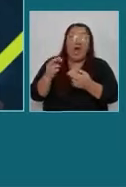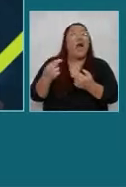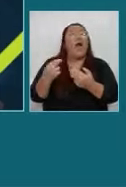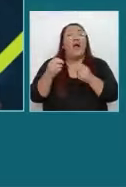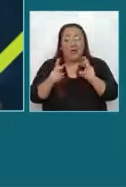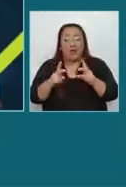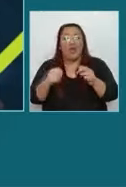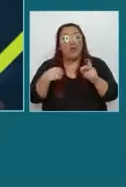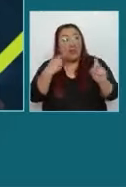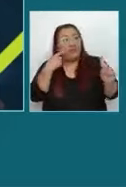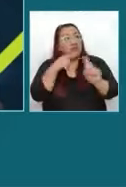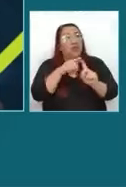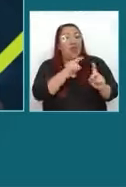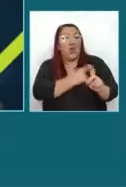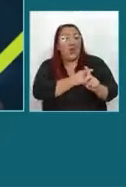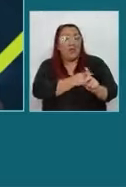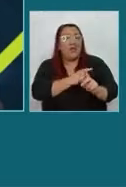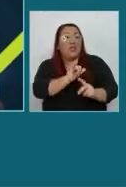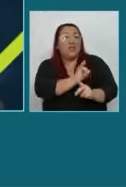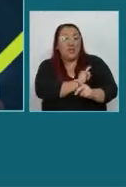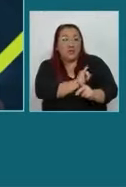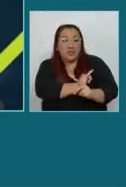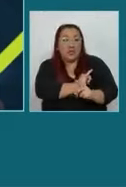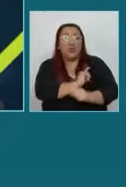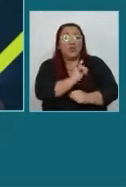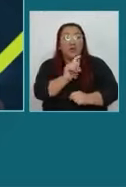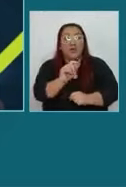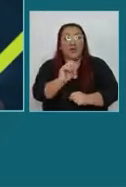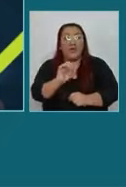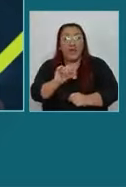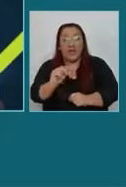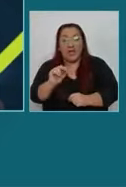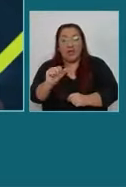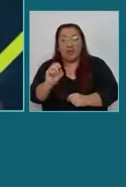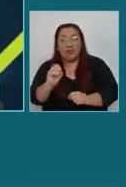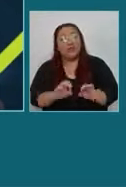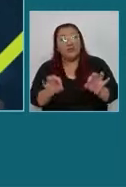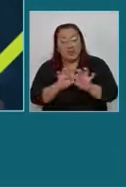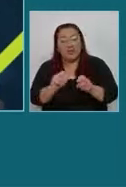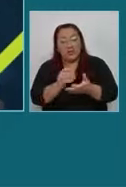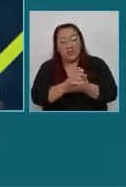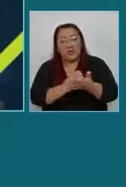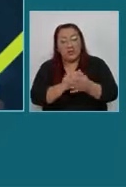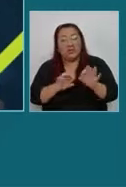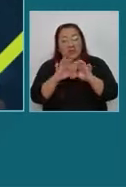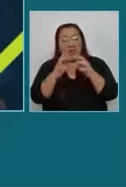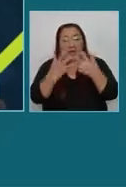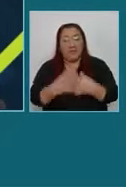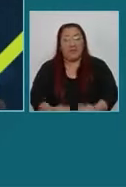mirada a las universidades, a los institutos a los institutos técnicos y también, obviamente, al sector productivo de las